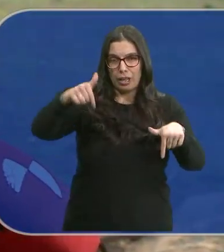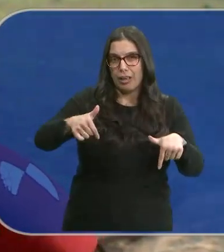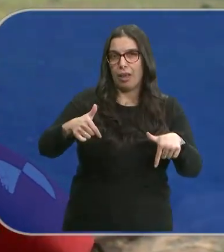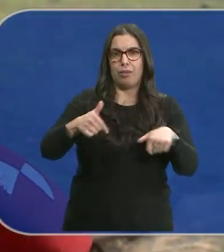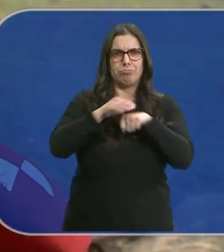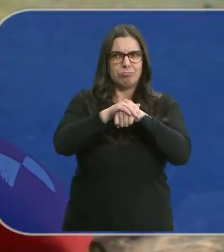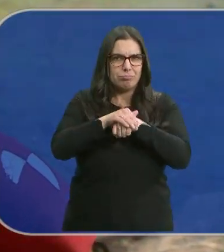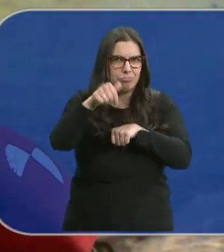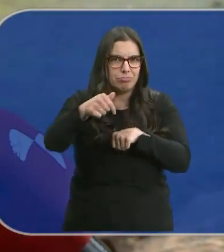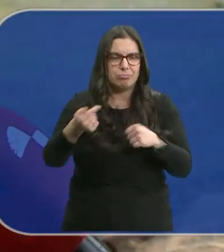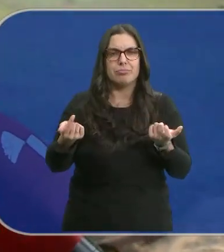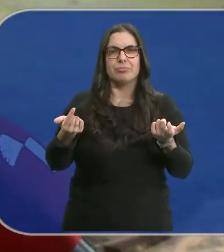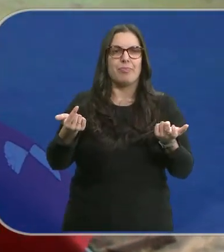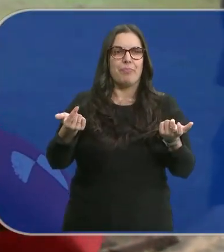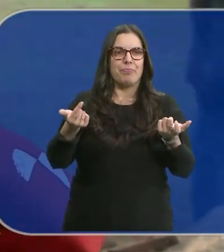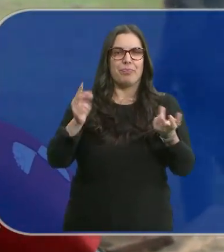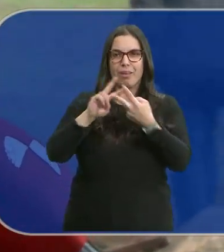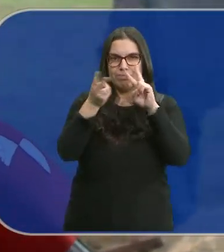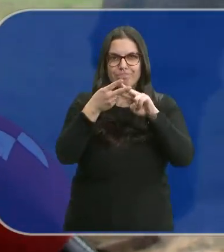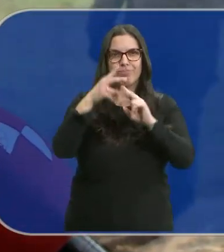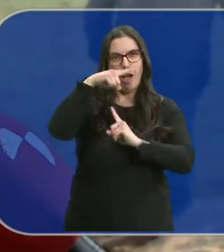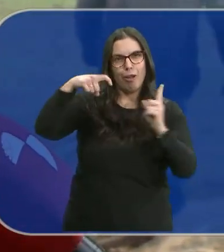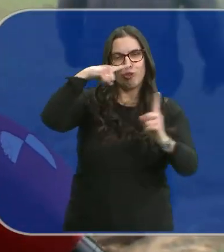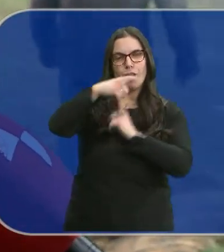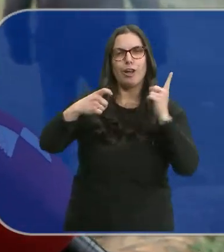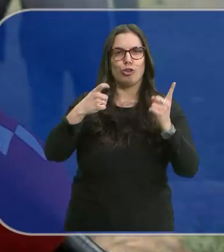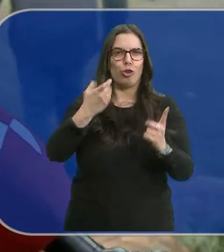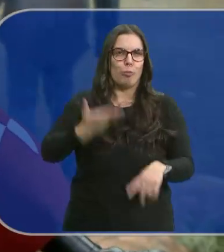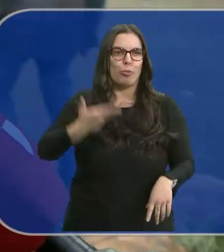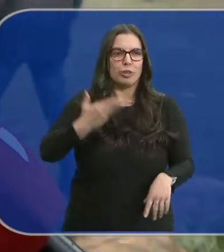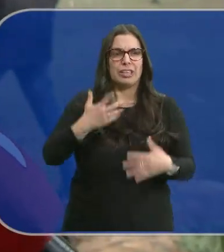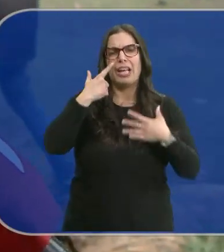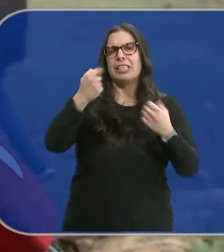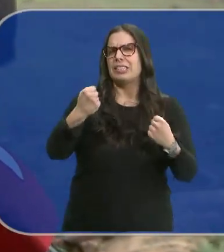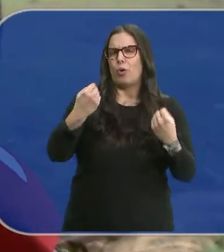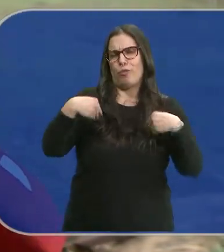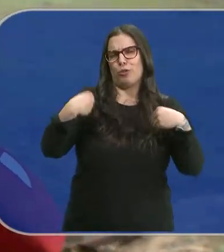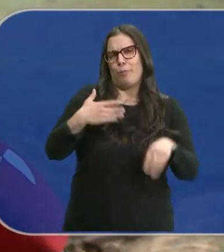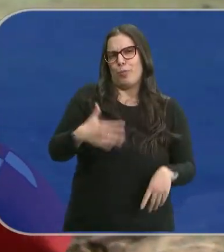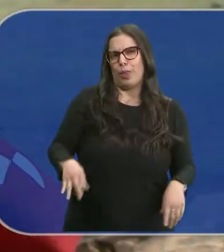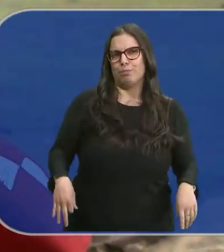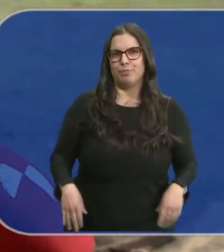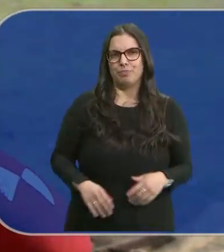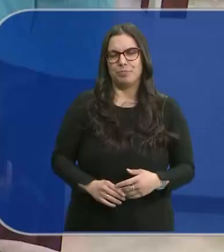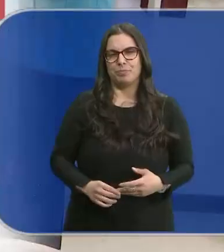la amistad, el reencuentro que es importante y que tenemos salud y lo podemos disfrutar.